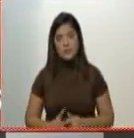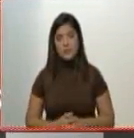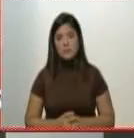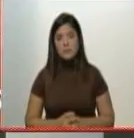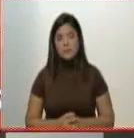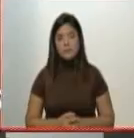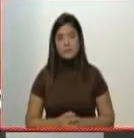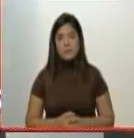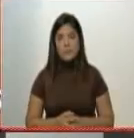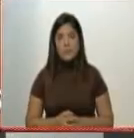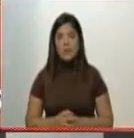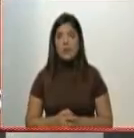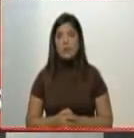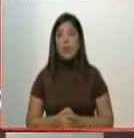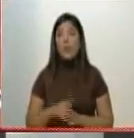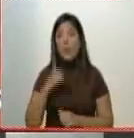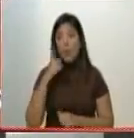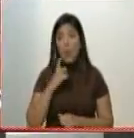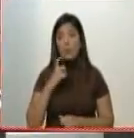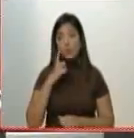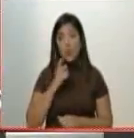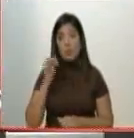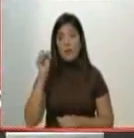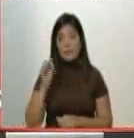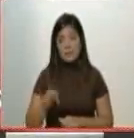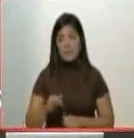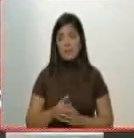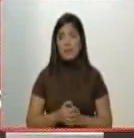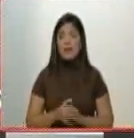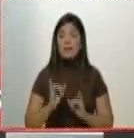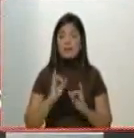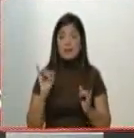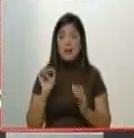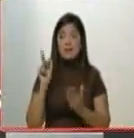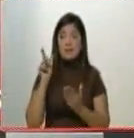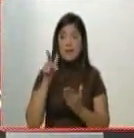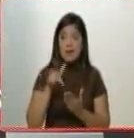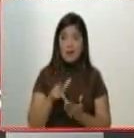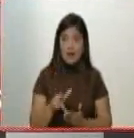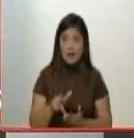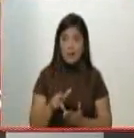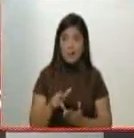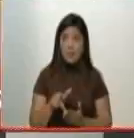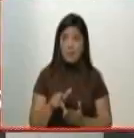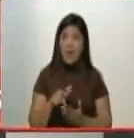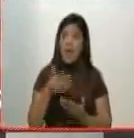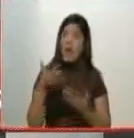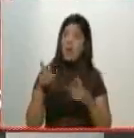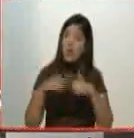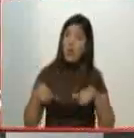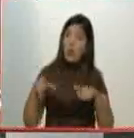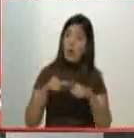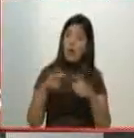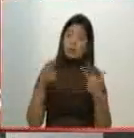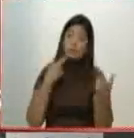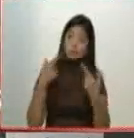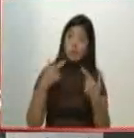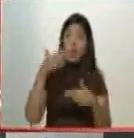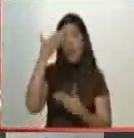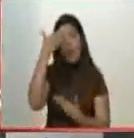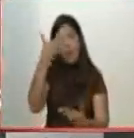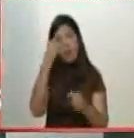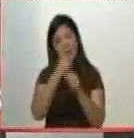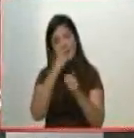mucho apego y de mucha tradición en nuestro pueblo. Bueno, aquí estamos ya llegando a la recepción. ¿Cómo están ustedes,